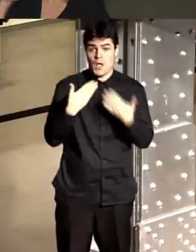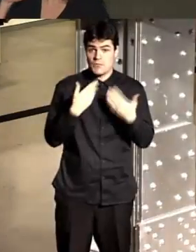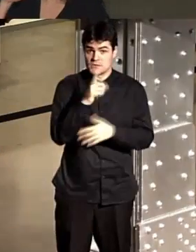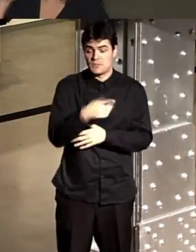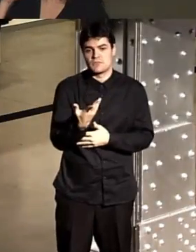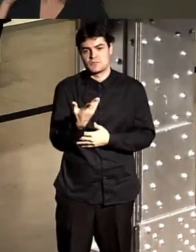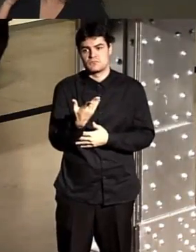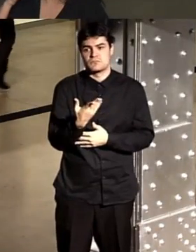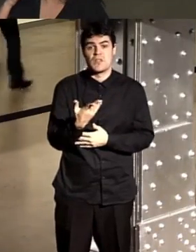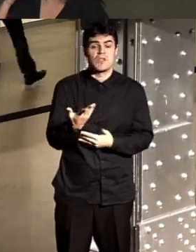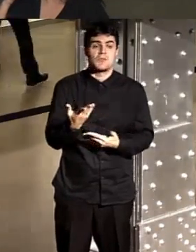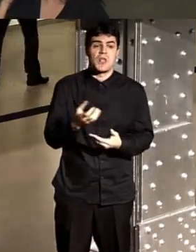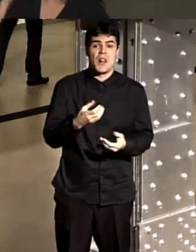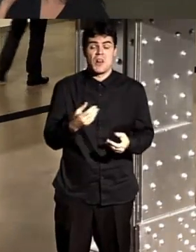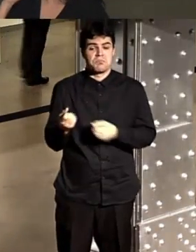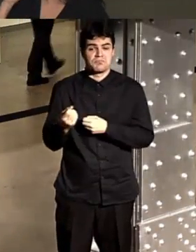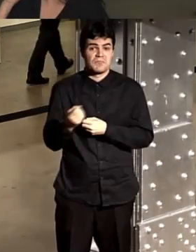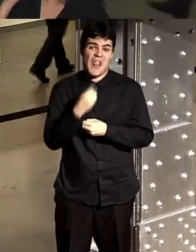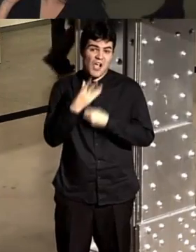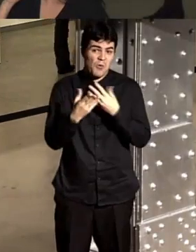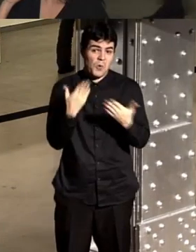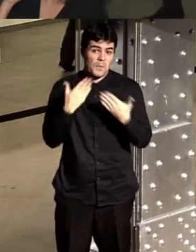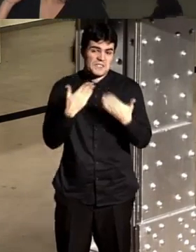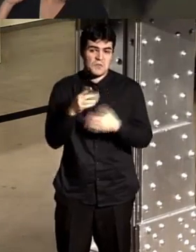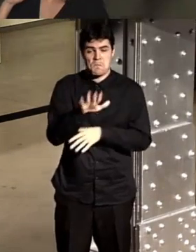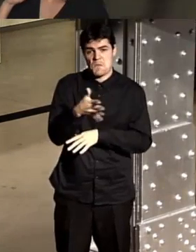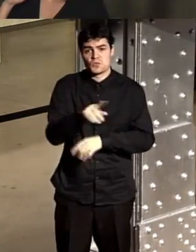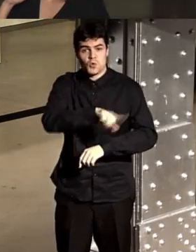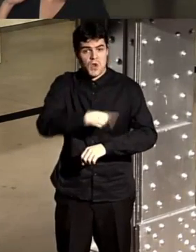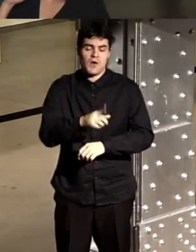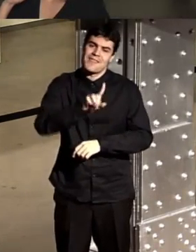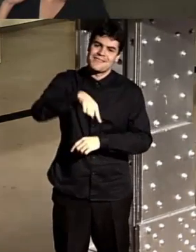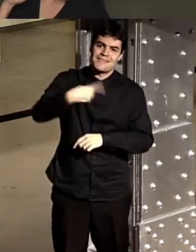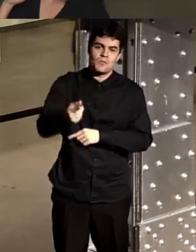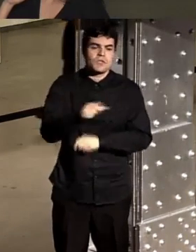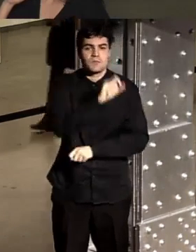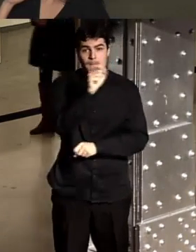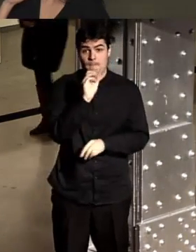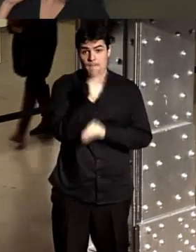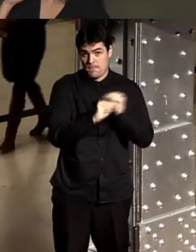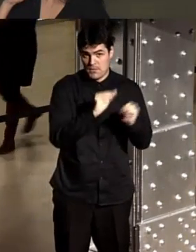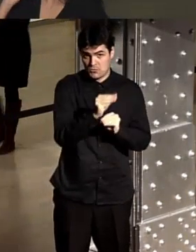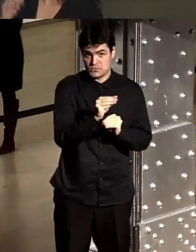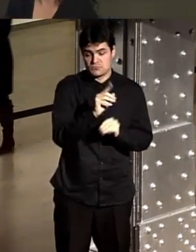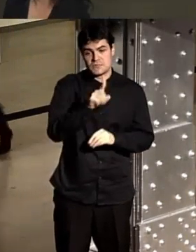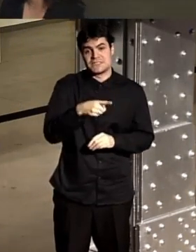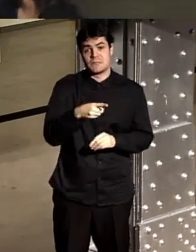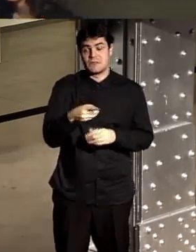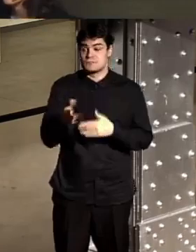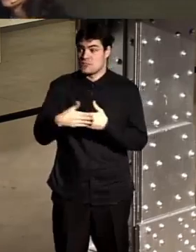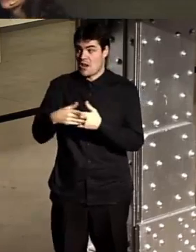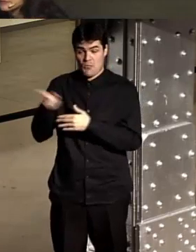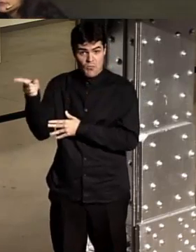va a durar en torno a 1 hora y que luego habrá un turno de preguntas, que les dejaremos el micrófono. Y luego hay libros en la entrada por si alguien